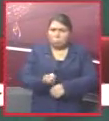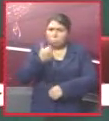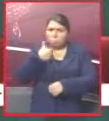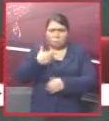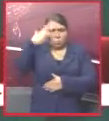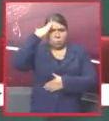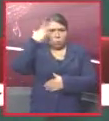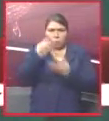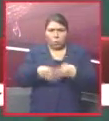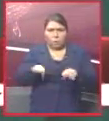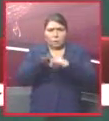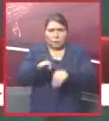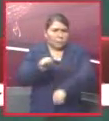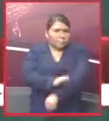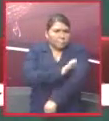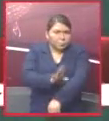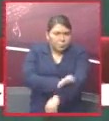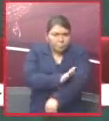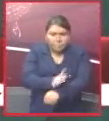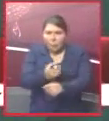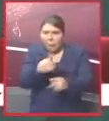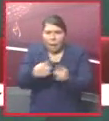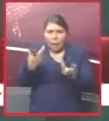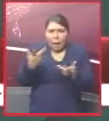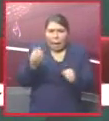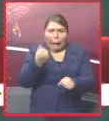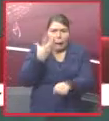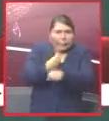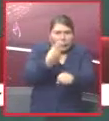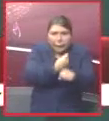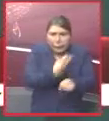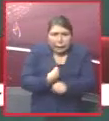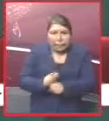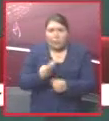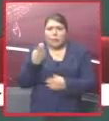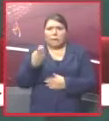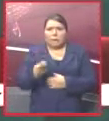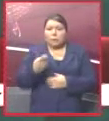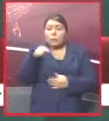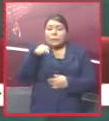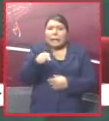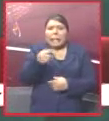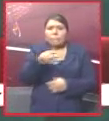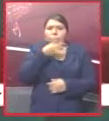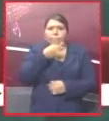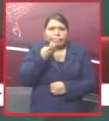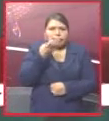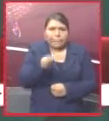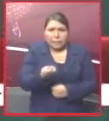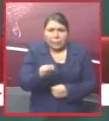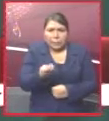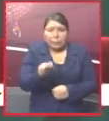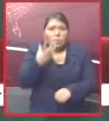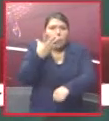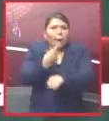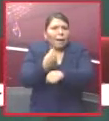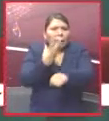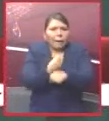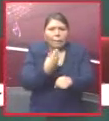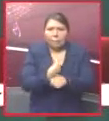de inmediato en contacto con las líneas aéreas y poder resolver en ese momento cualquier